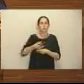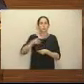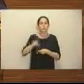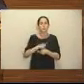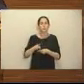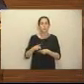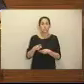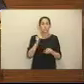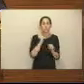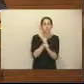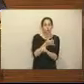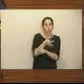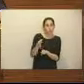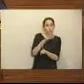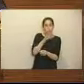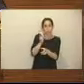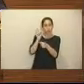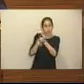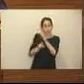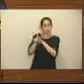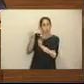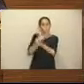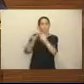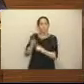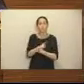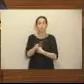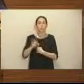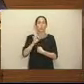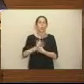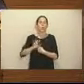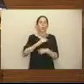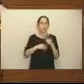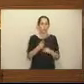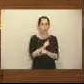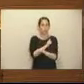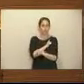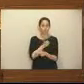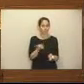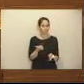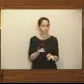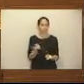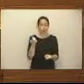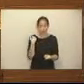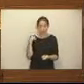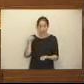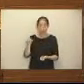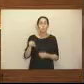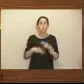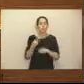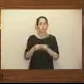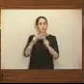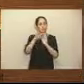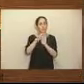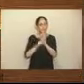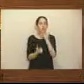ese tren o simplemente repetimos los anuncios de siempre. Usted ayer desgranó algunas medidas que yo creo que